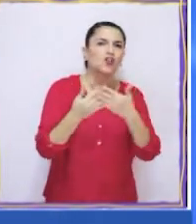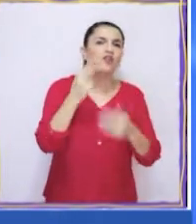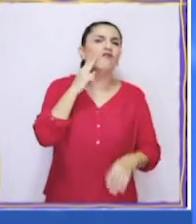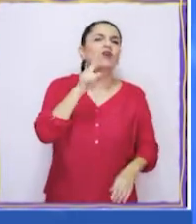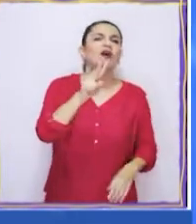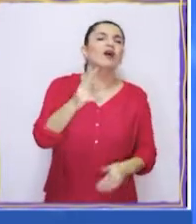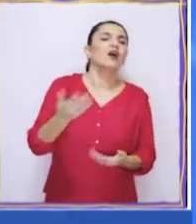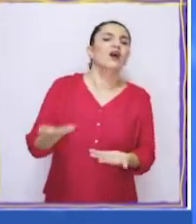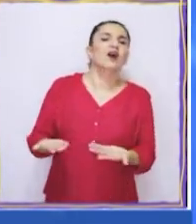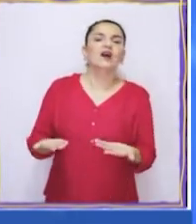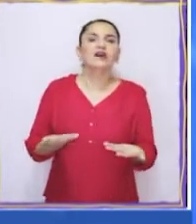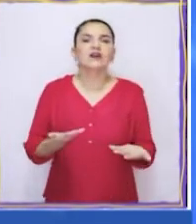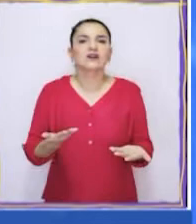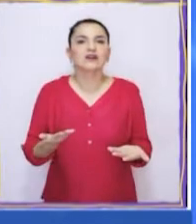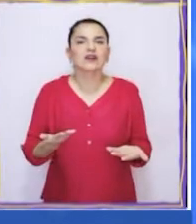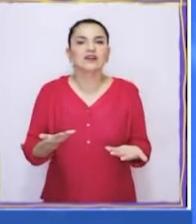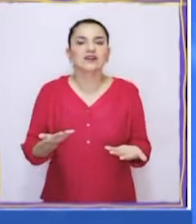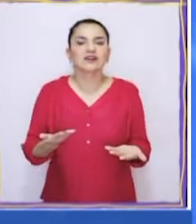instrucciones